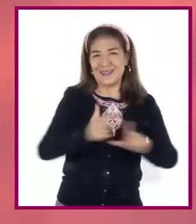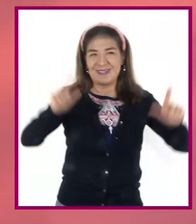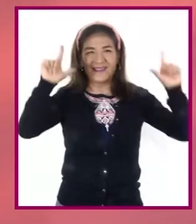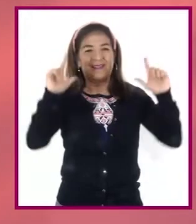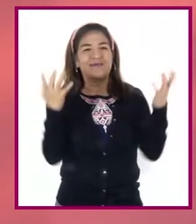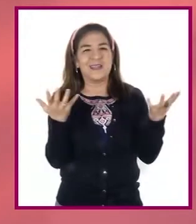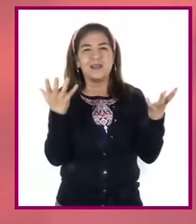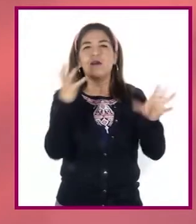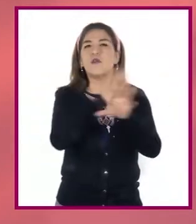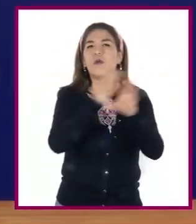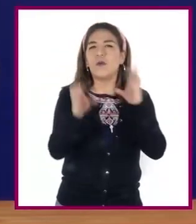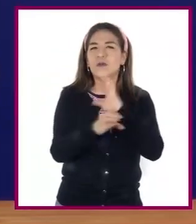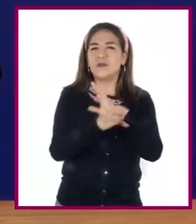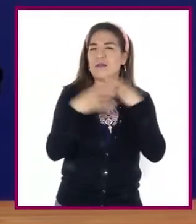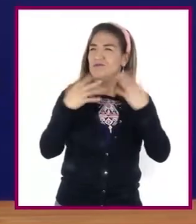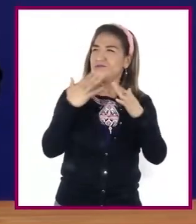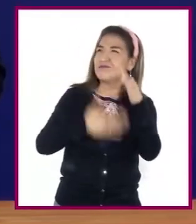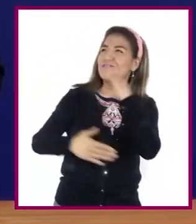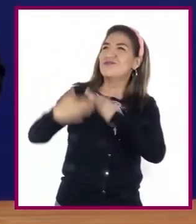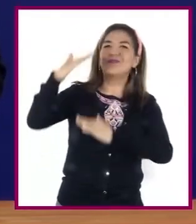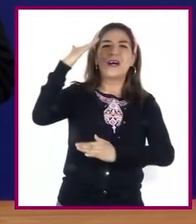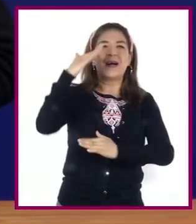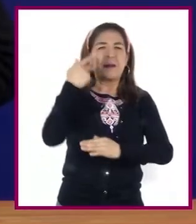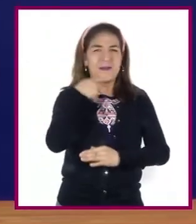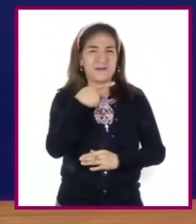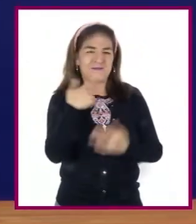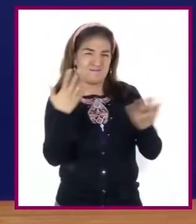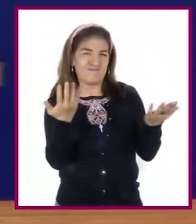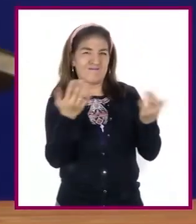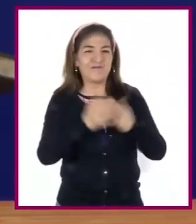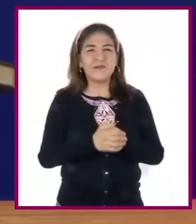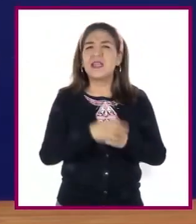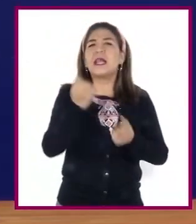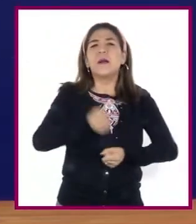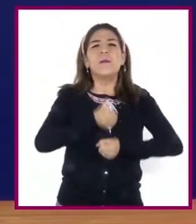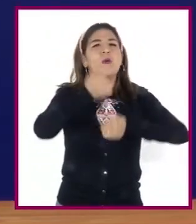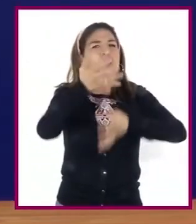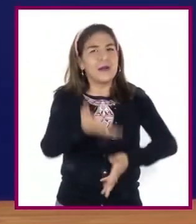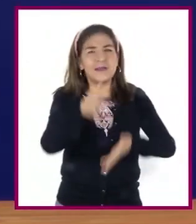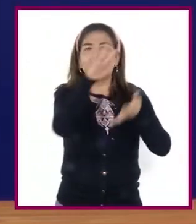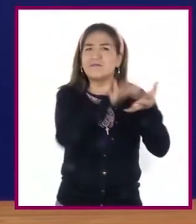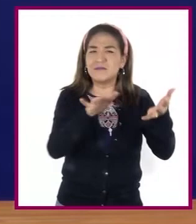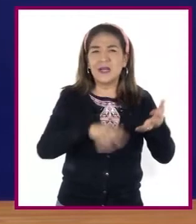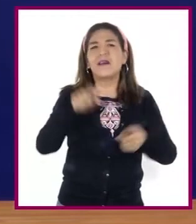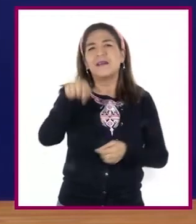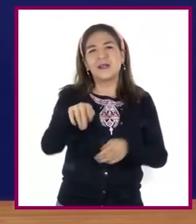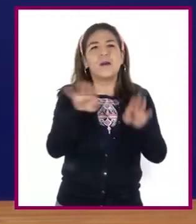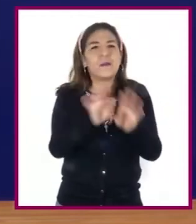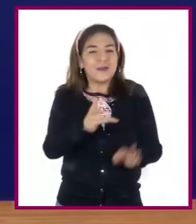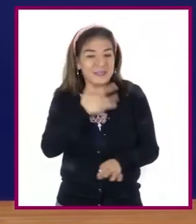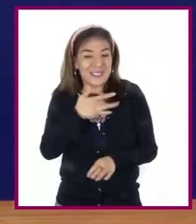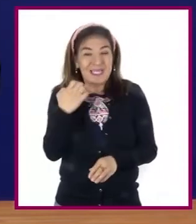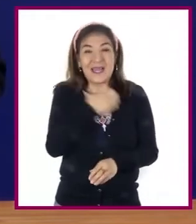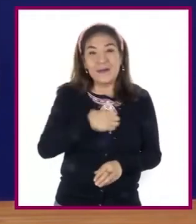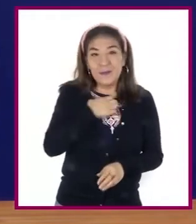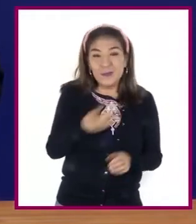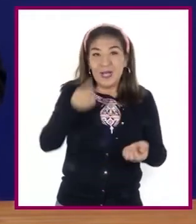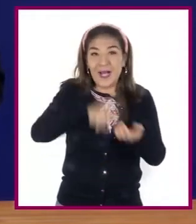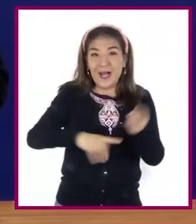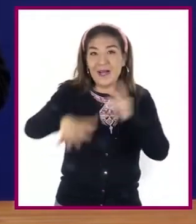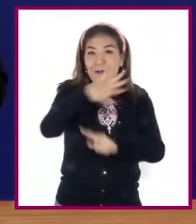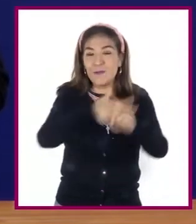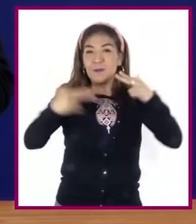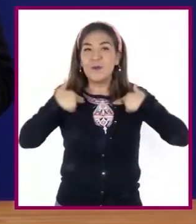para cosas muy elevadas, ¿no? Los textos poéticos son para todo aquello que le interese y le emocione al ser humano, o sea, para